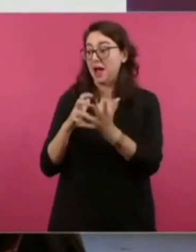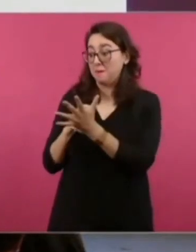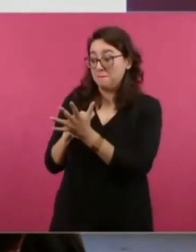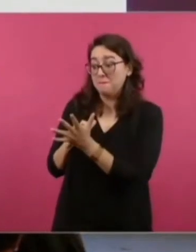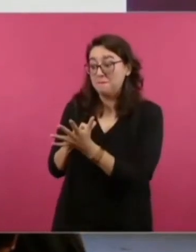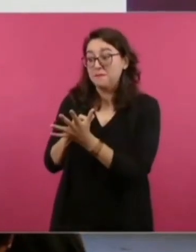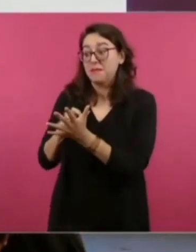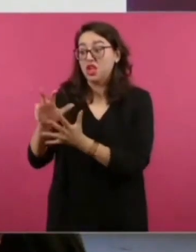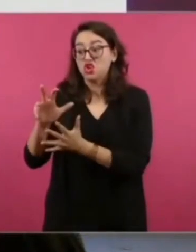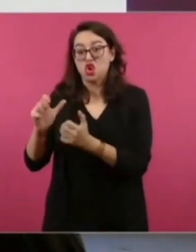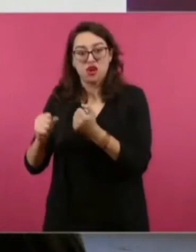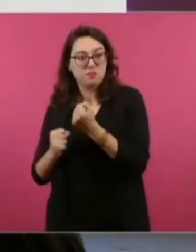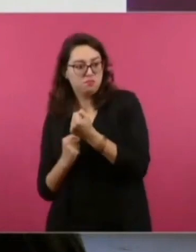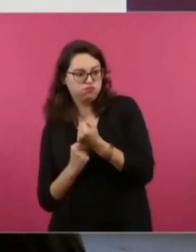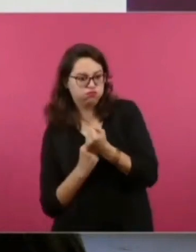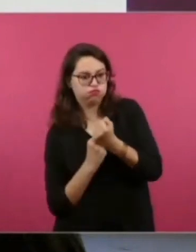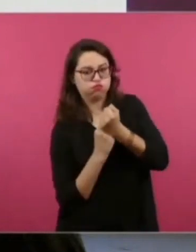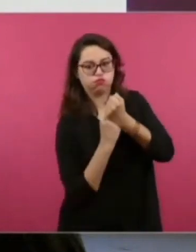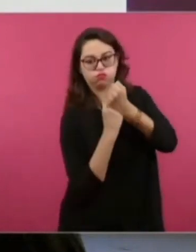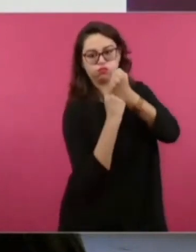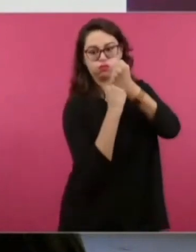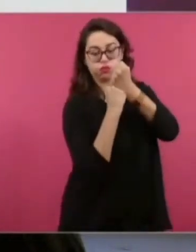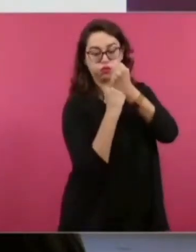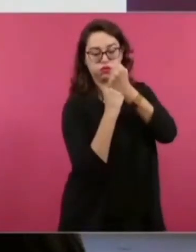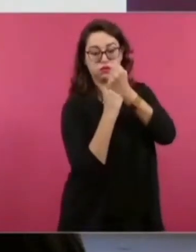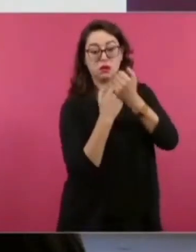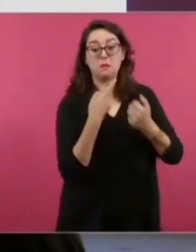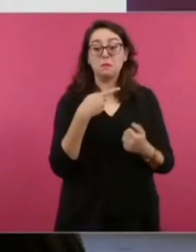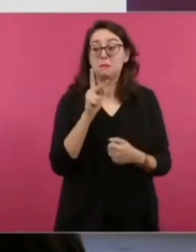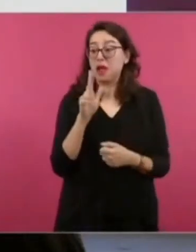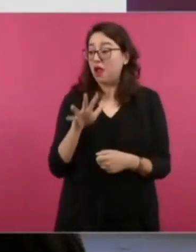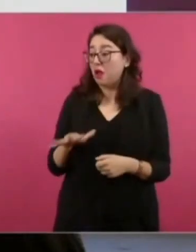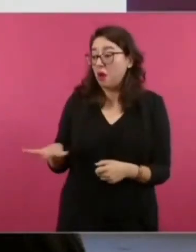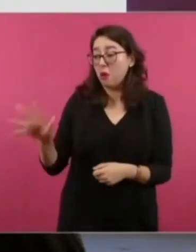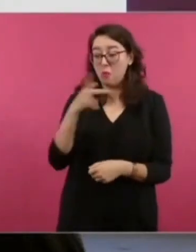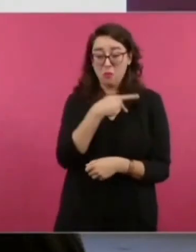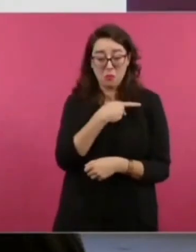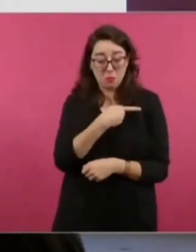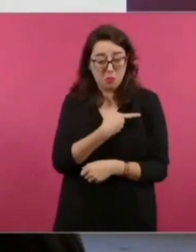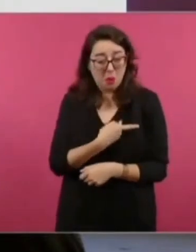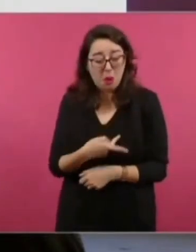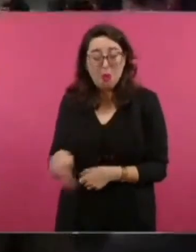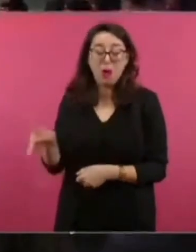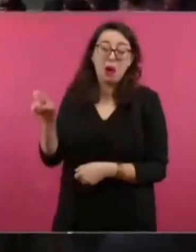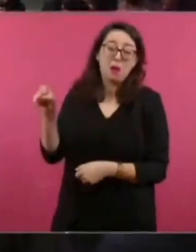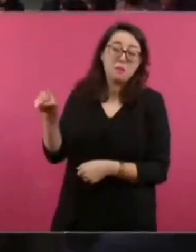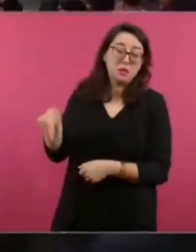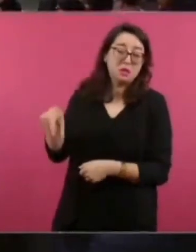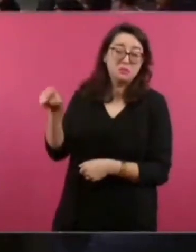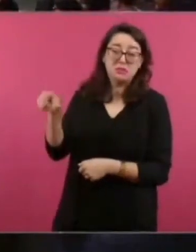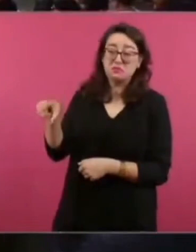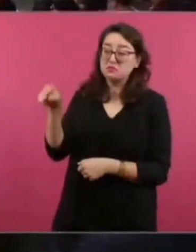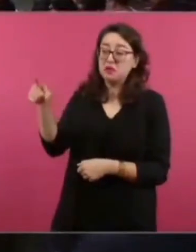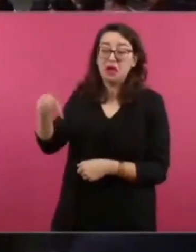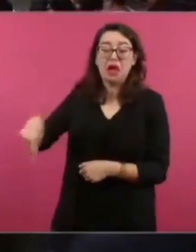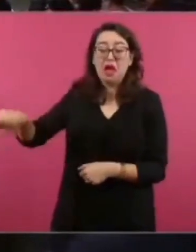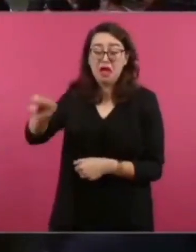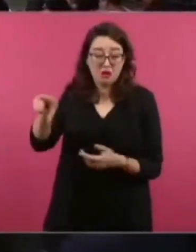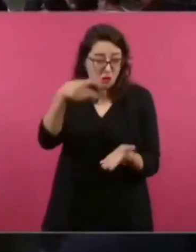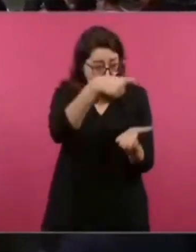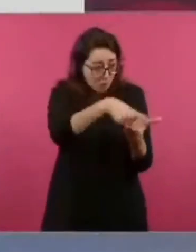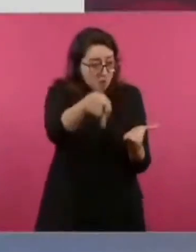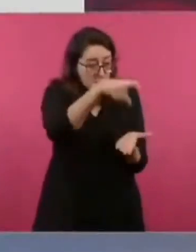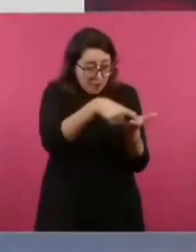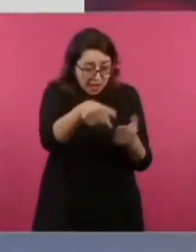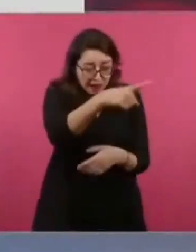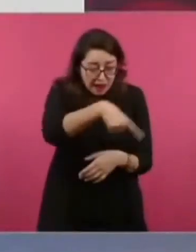alcanzaría mientras subsistieran las actuales condiciones de miseria general.